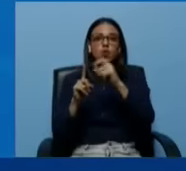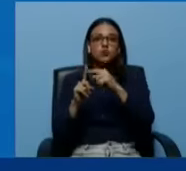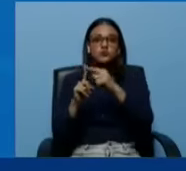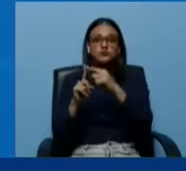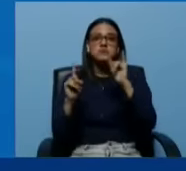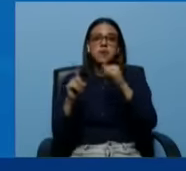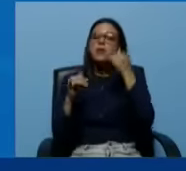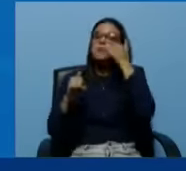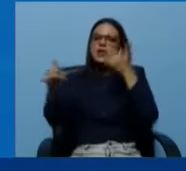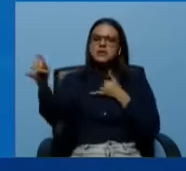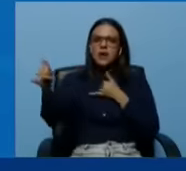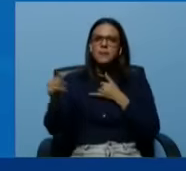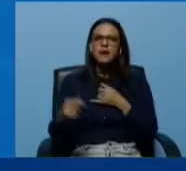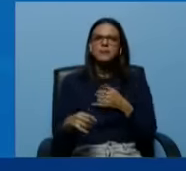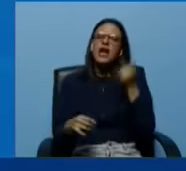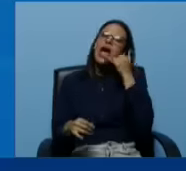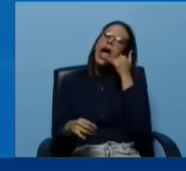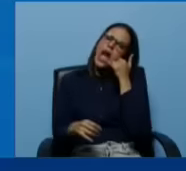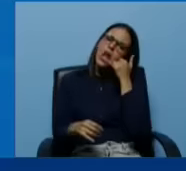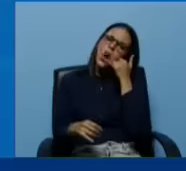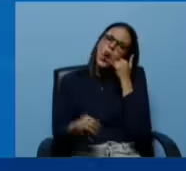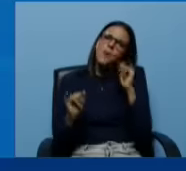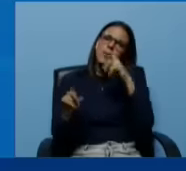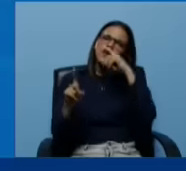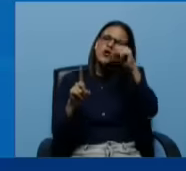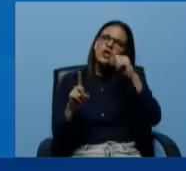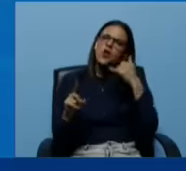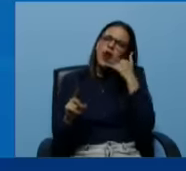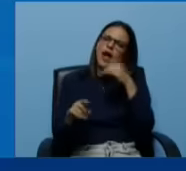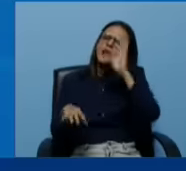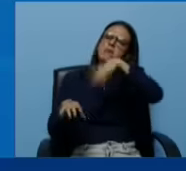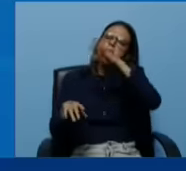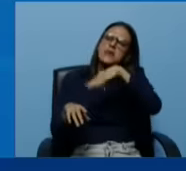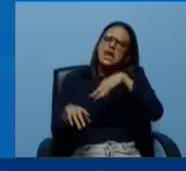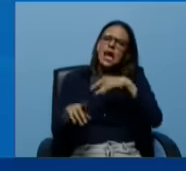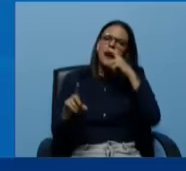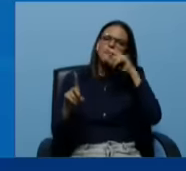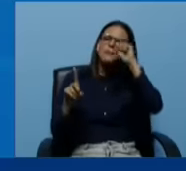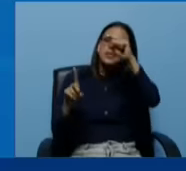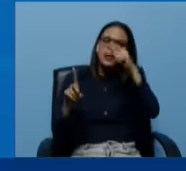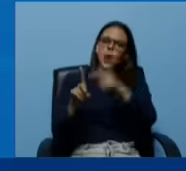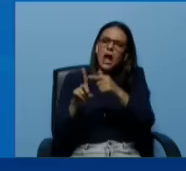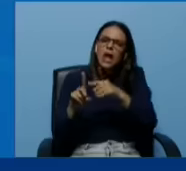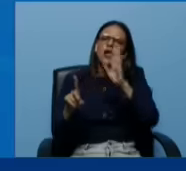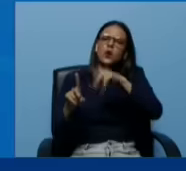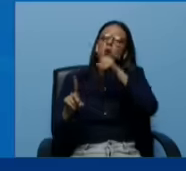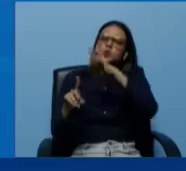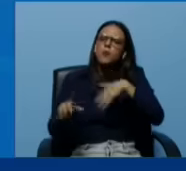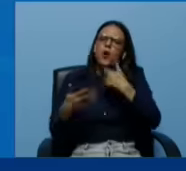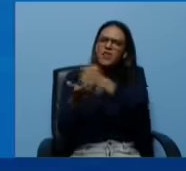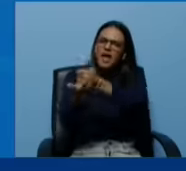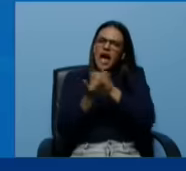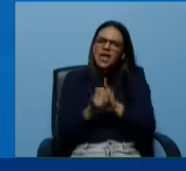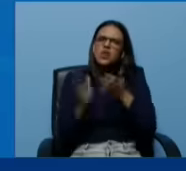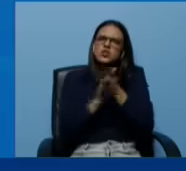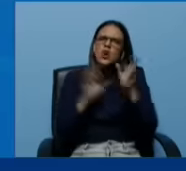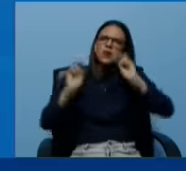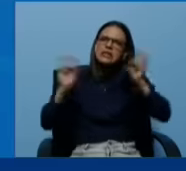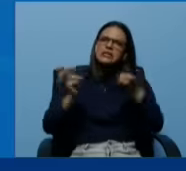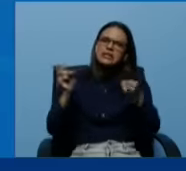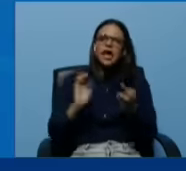Aló, Nicolás. Él me decía, Nicolás. Mire, Nicolás, ¿usted me puede ayudar a tal tema? Me